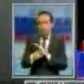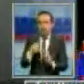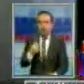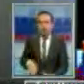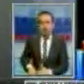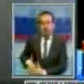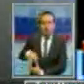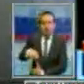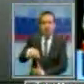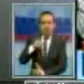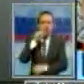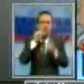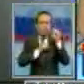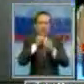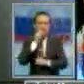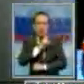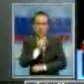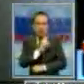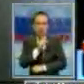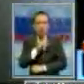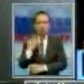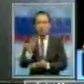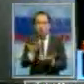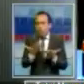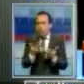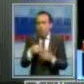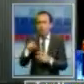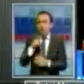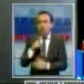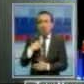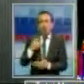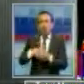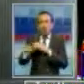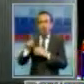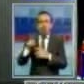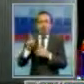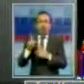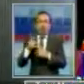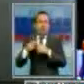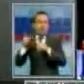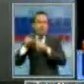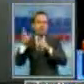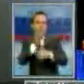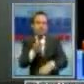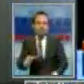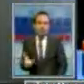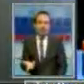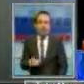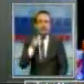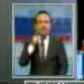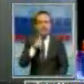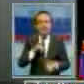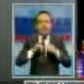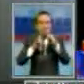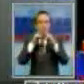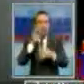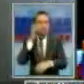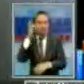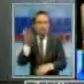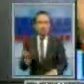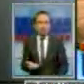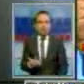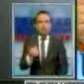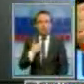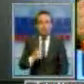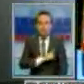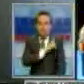de los empresarios, sino que le vamos a plantear reglas del juego y vamos a permitir que entren nuevos actores. Esa es la manera de construir hacia el futuro. Ahora, mientras yo